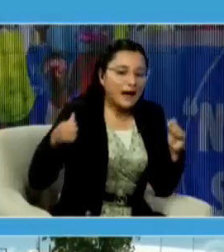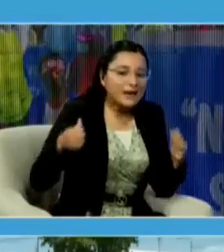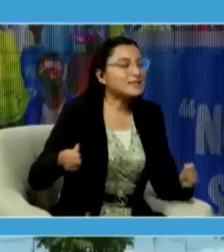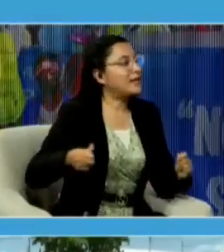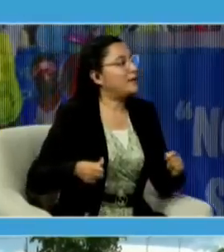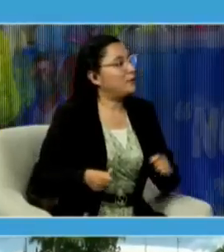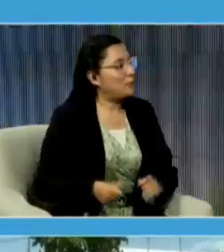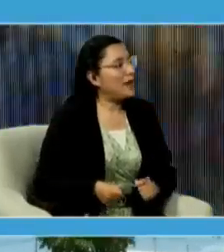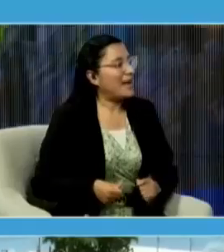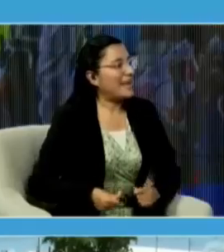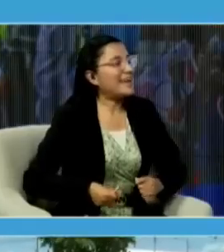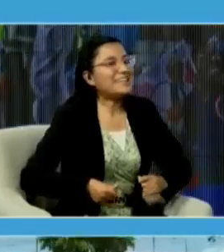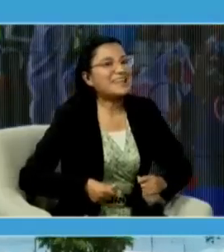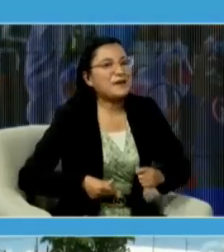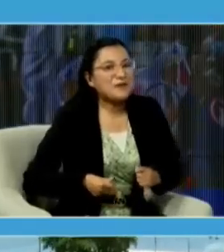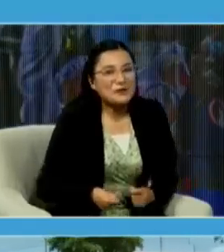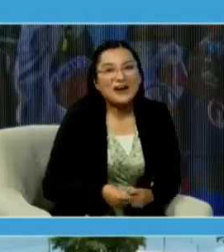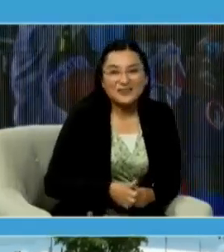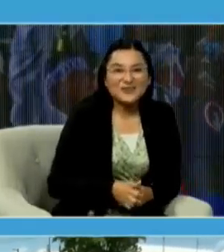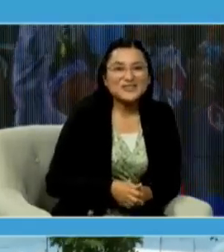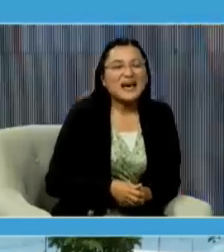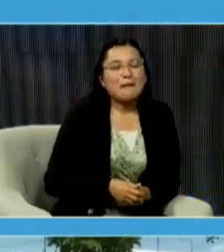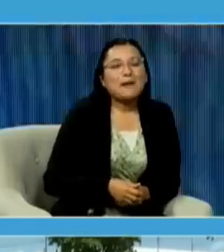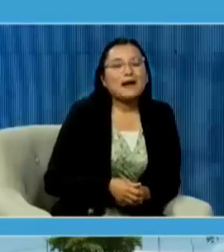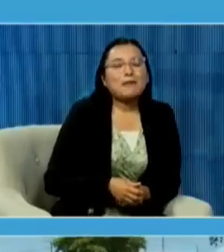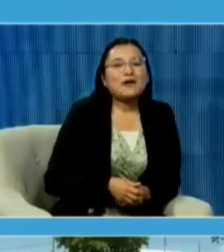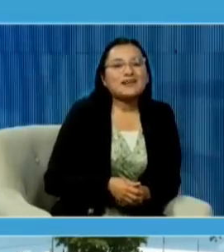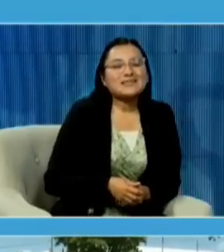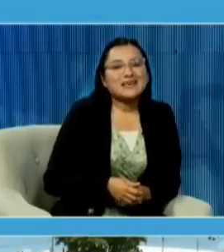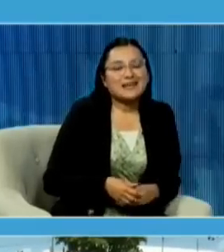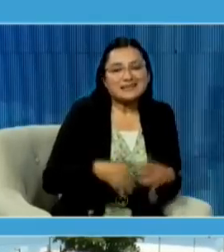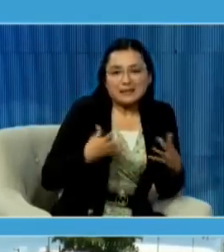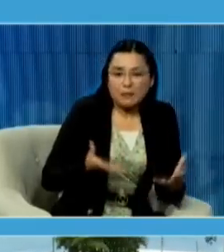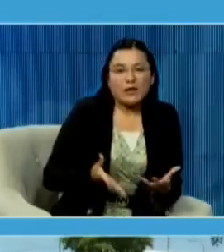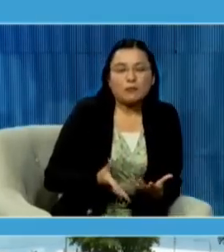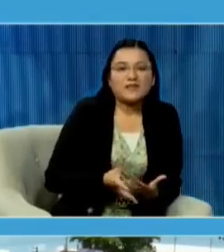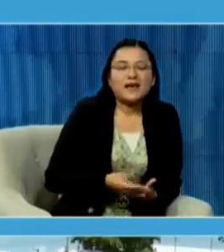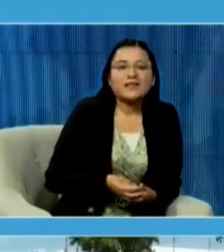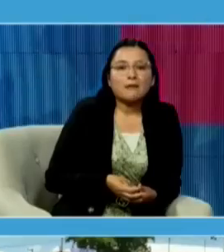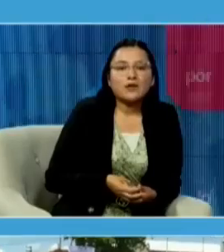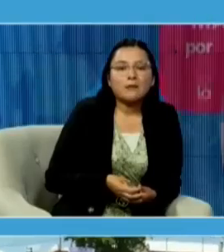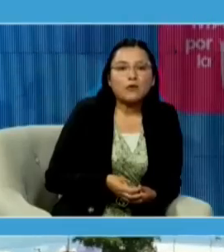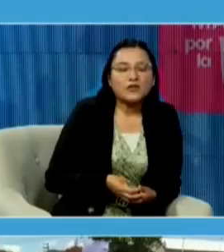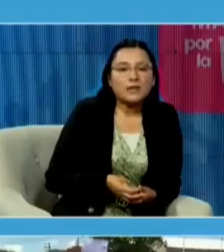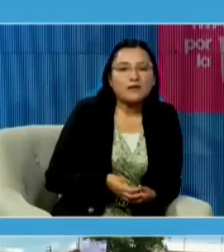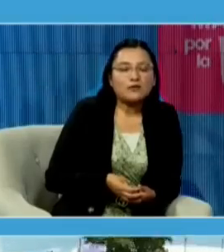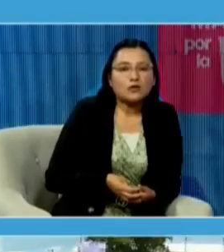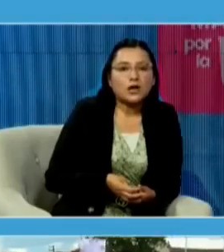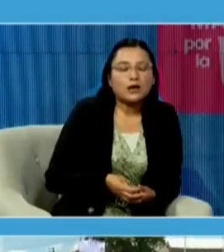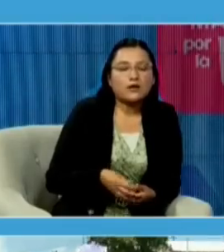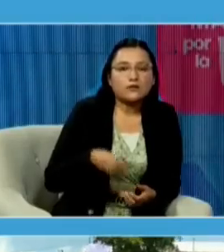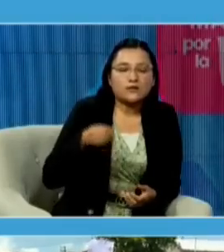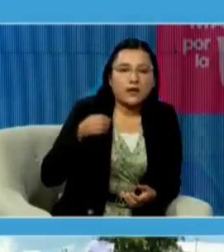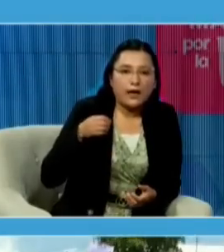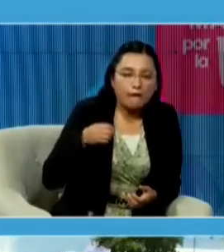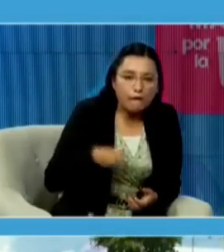Pepe, han salido una gran cantidad de peruanos para poderse expresar también pues y mencionar que ellos están en